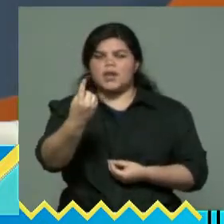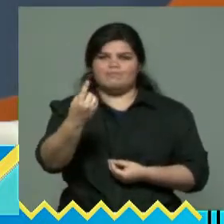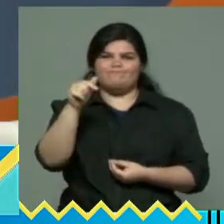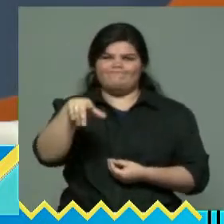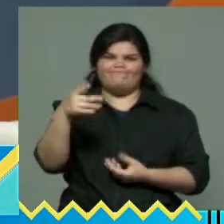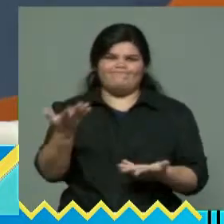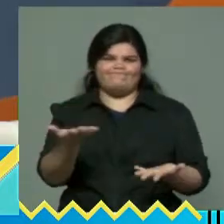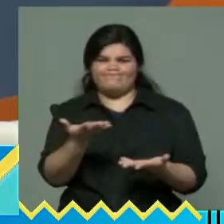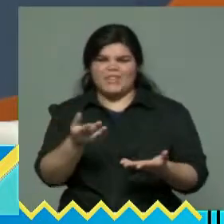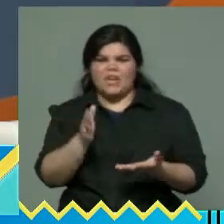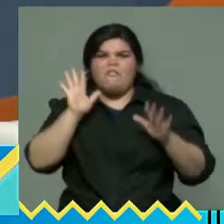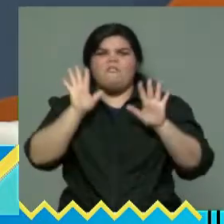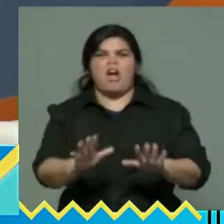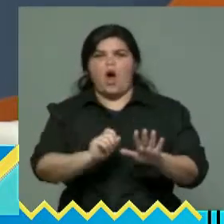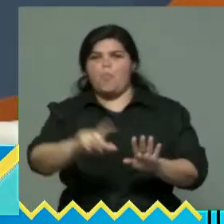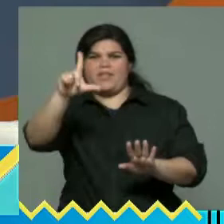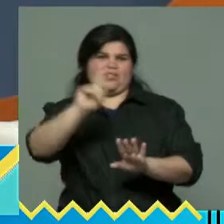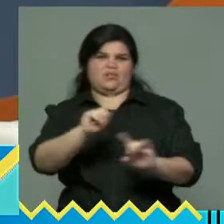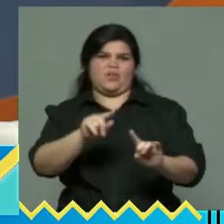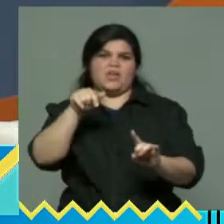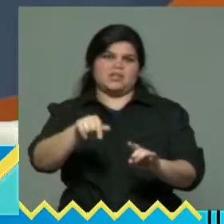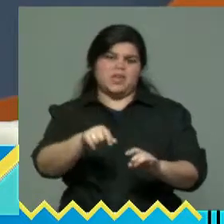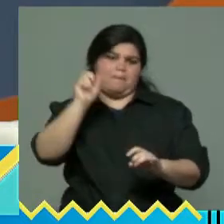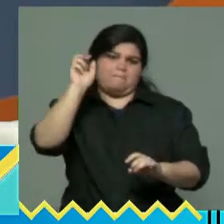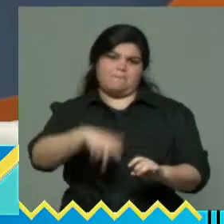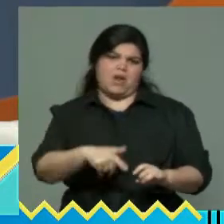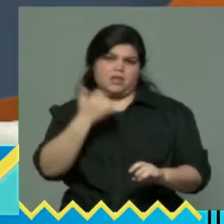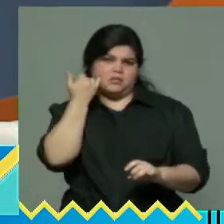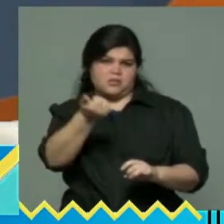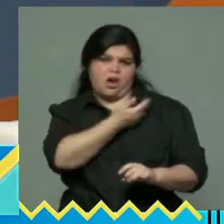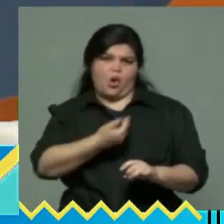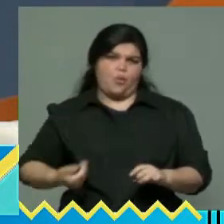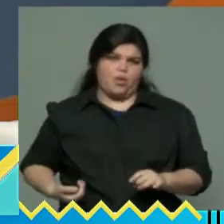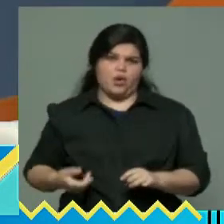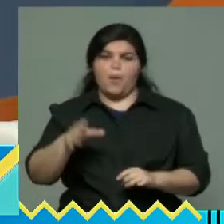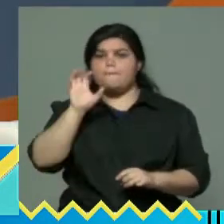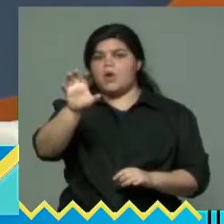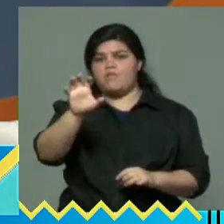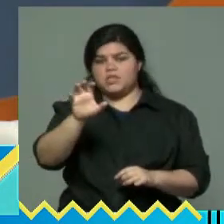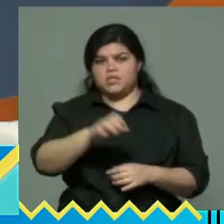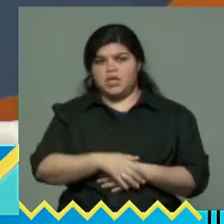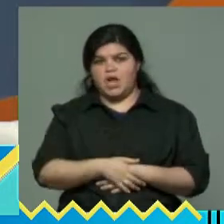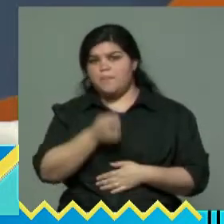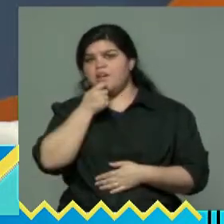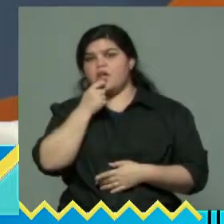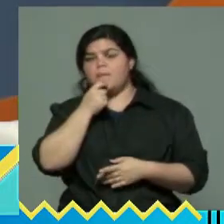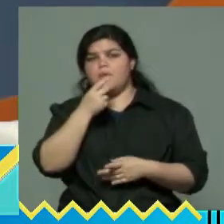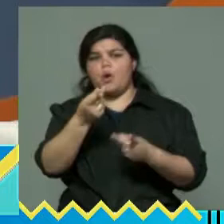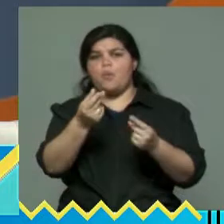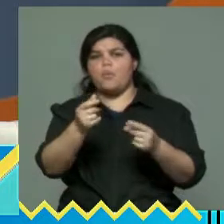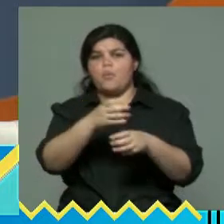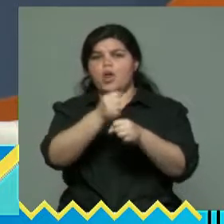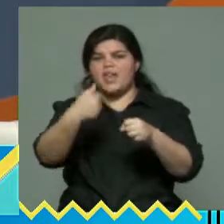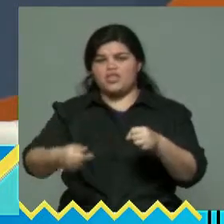aumento, digamos? O sea, convengamos que son políticas del gobierno nacional o del gobierno provincial, en el caso, por ejemplo, del boleto local.